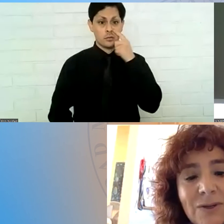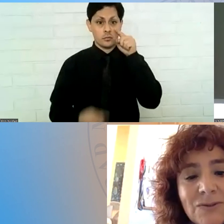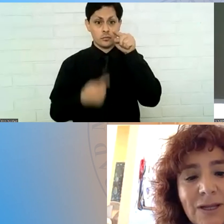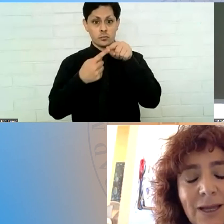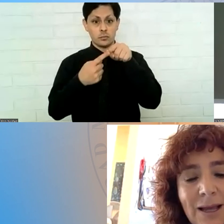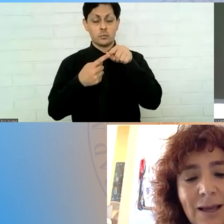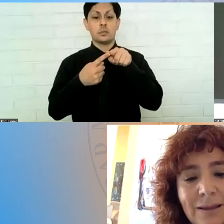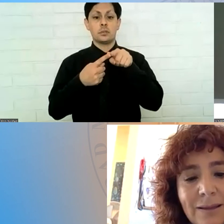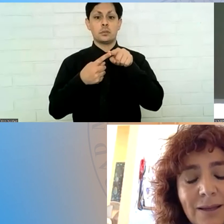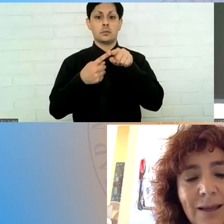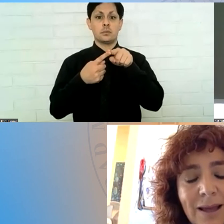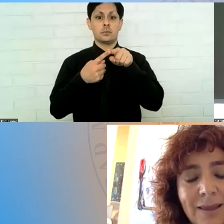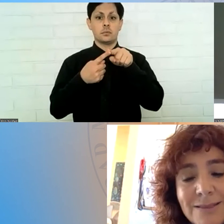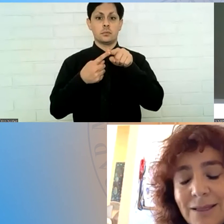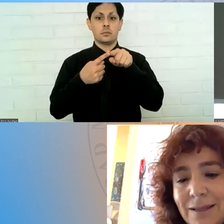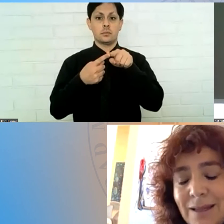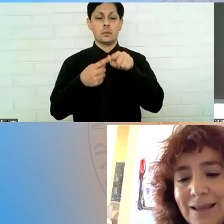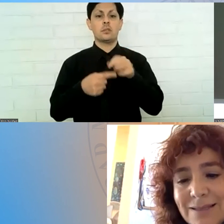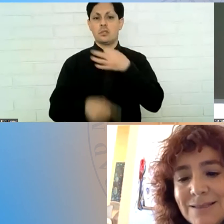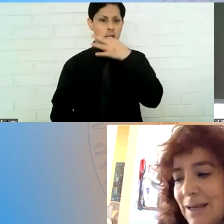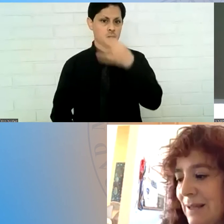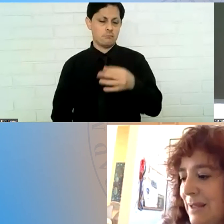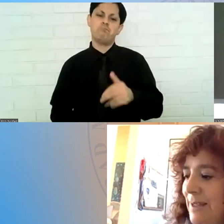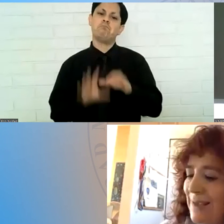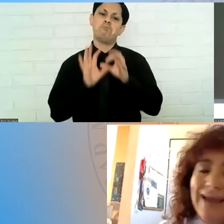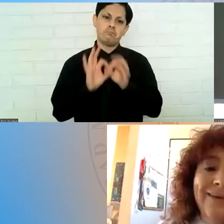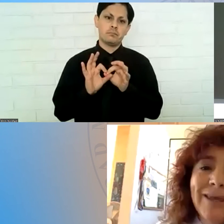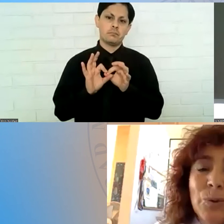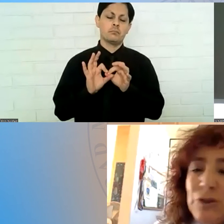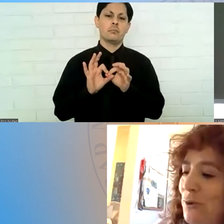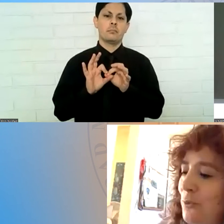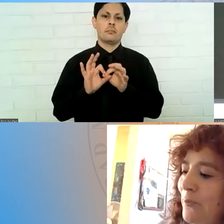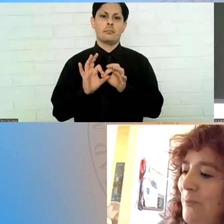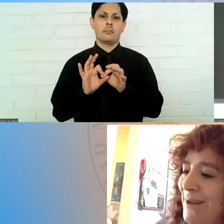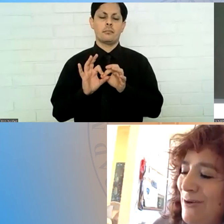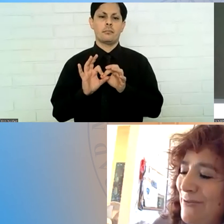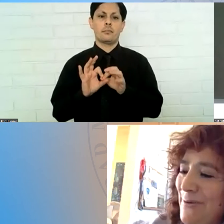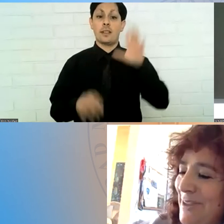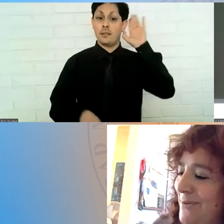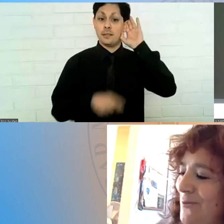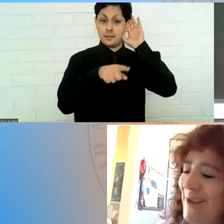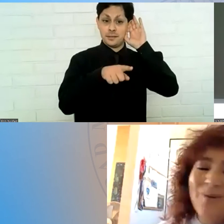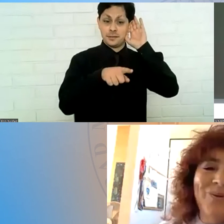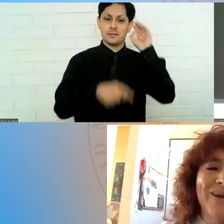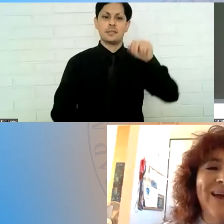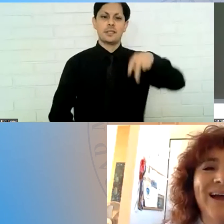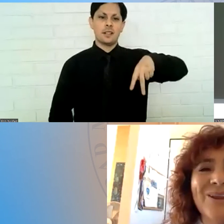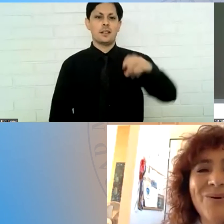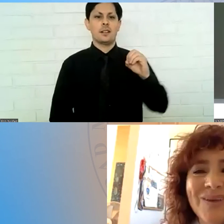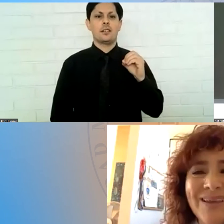Eso quería decir y agradecer. Cada vez que escucho a Nolfa me llevo